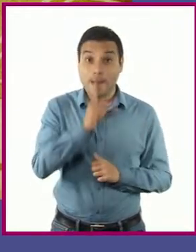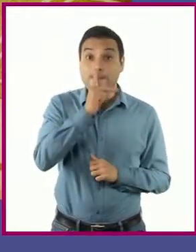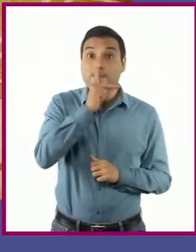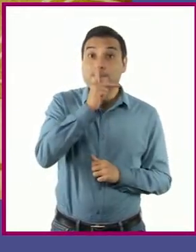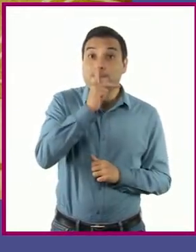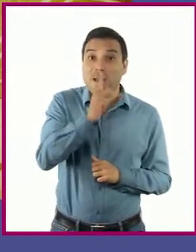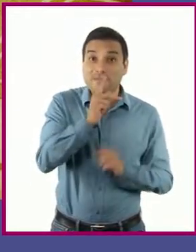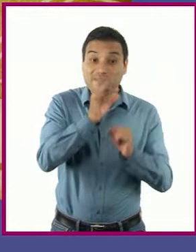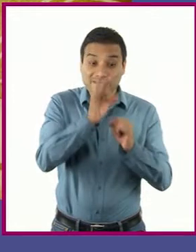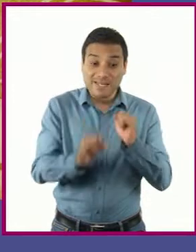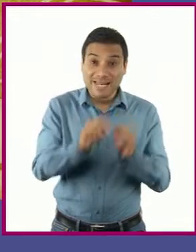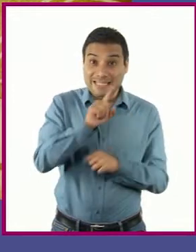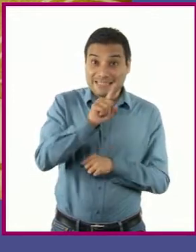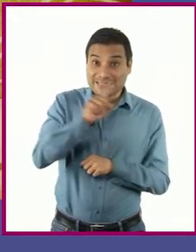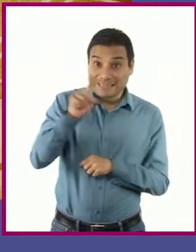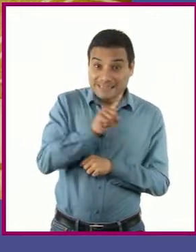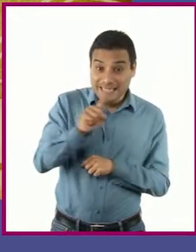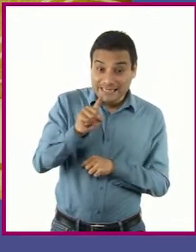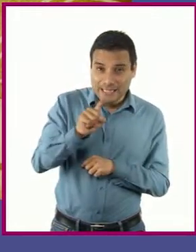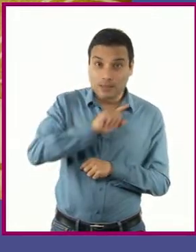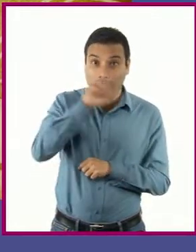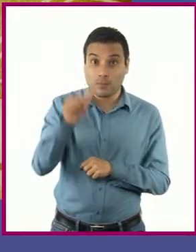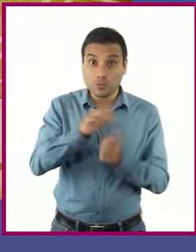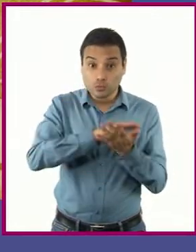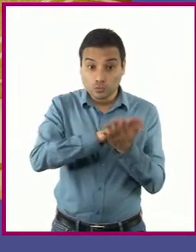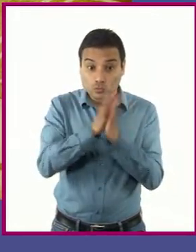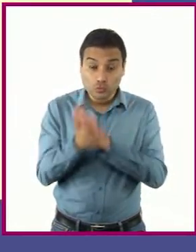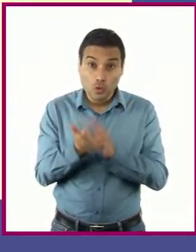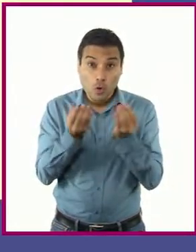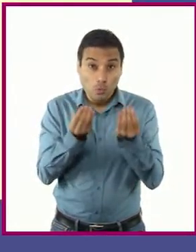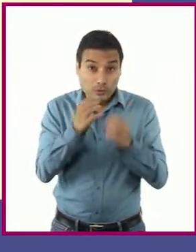Z, al pasar al plural, se escriben con C.